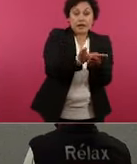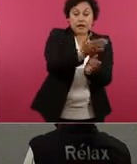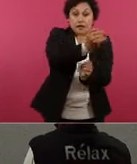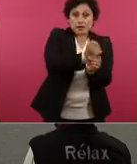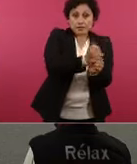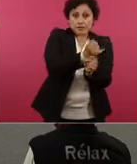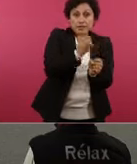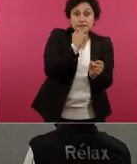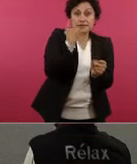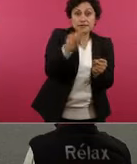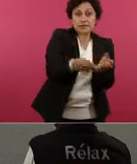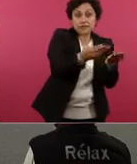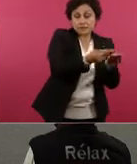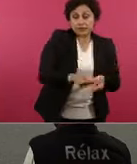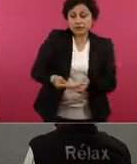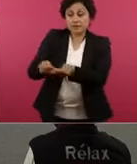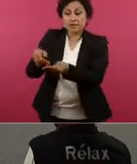guardado el expediente